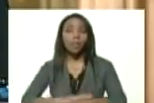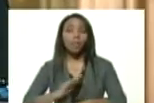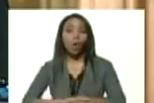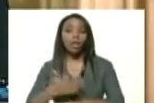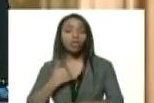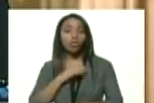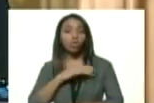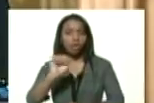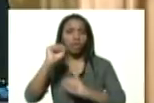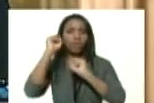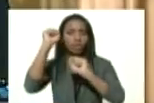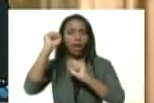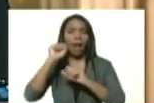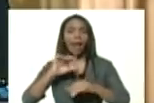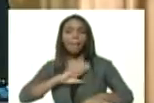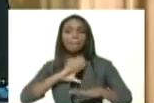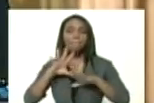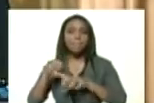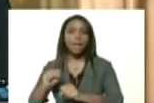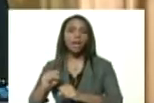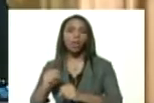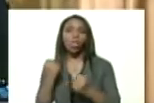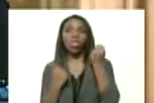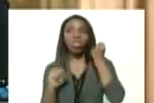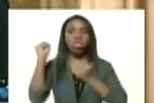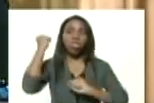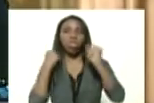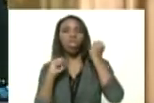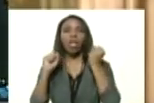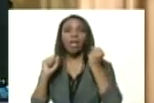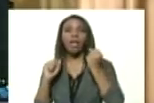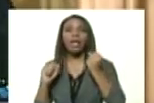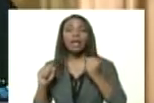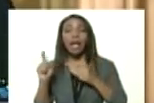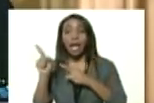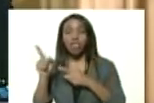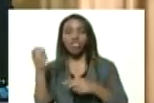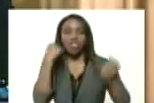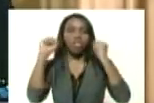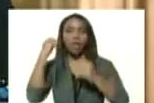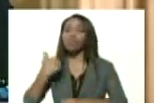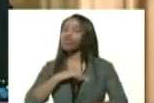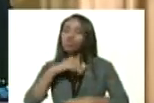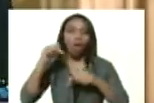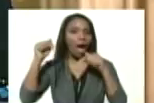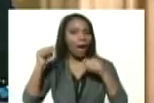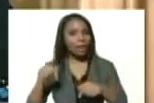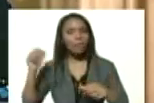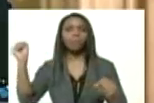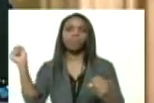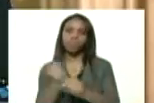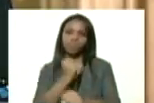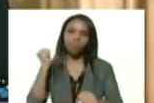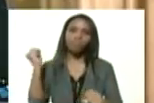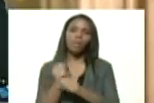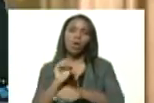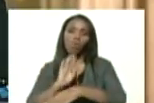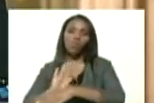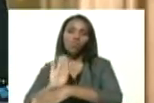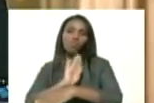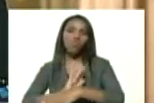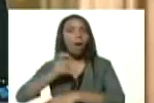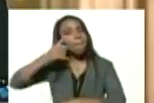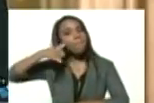triunfando el imperio se desespera que se desesperen ellos nosotros aquí a trabajar por la protección